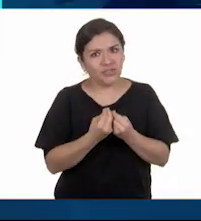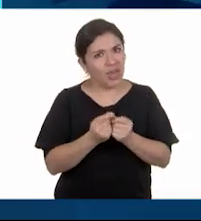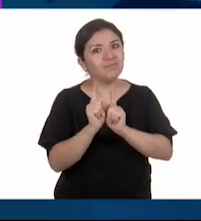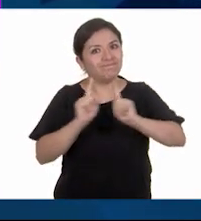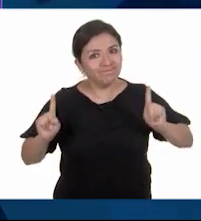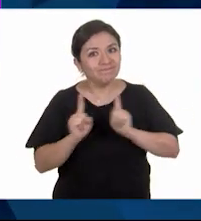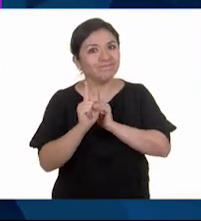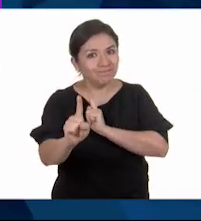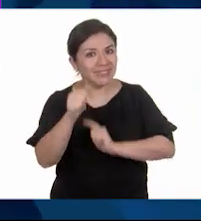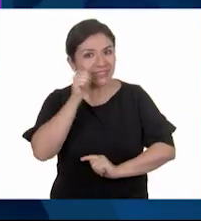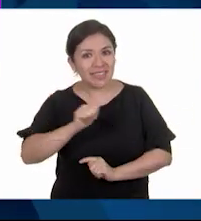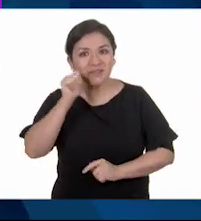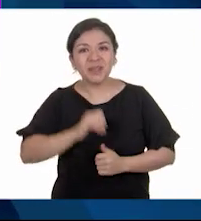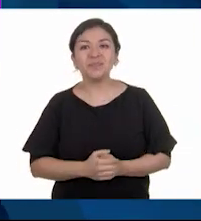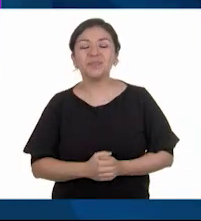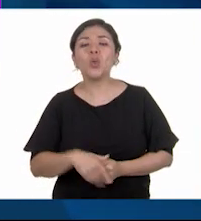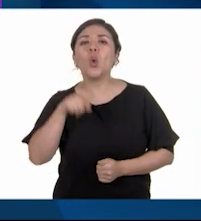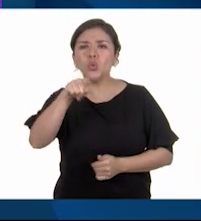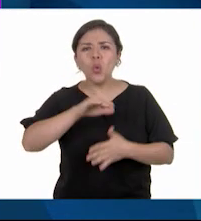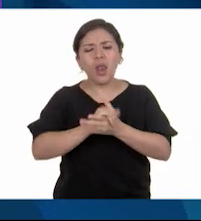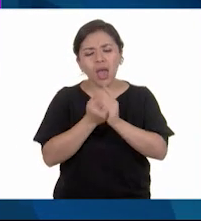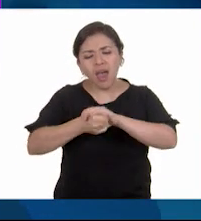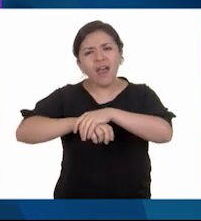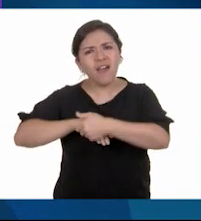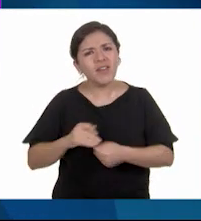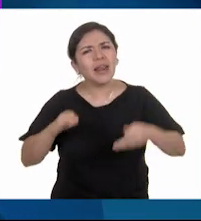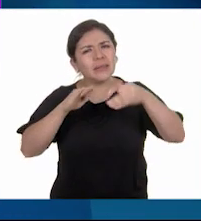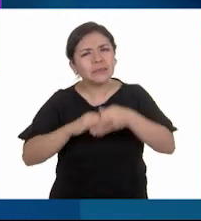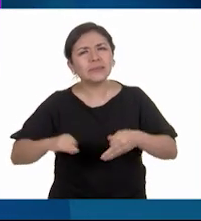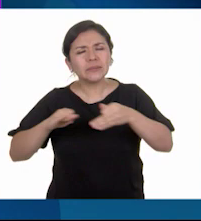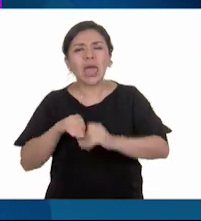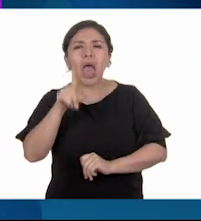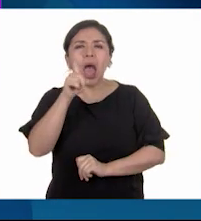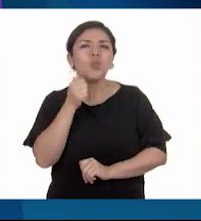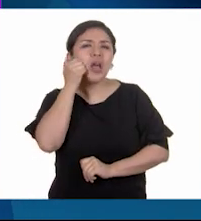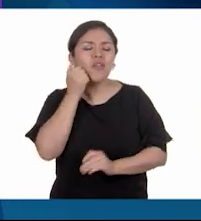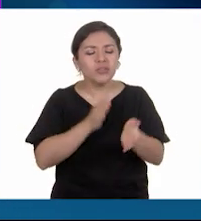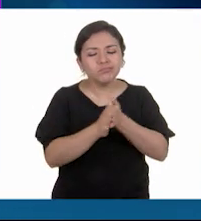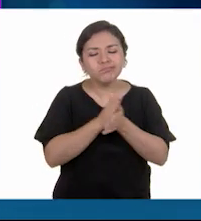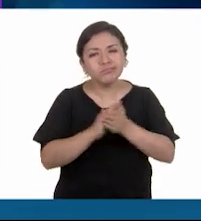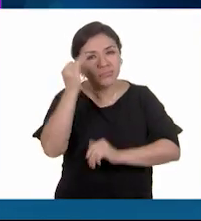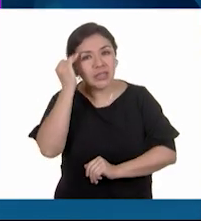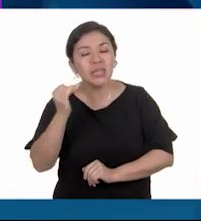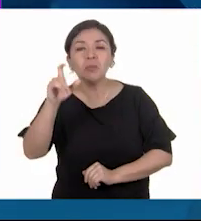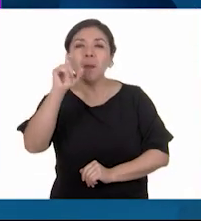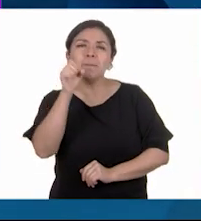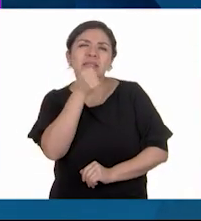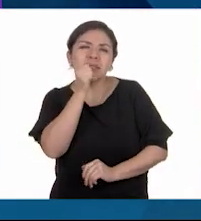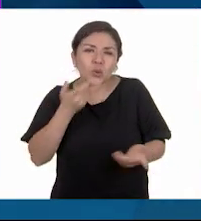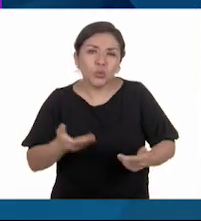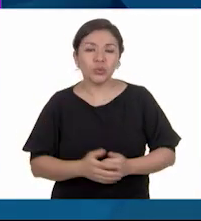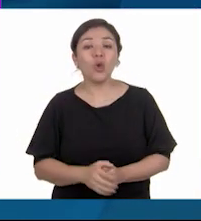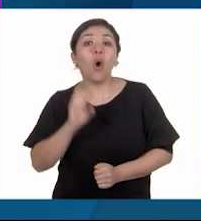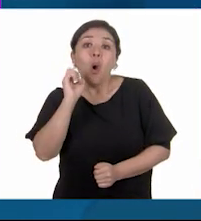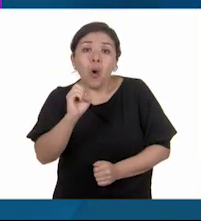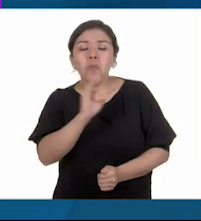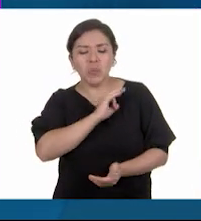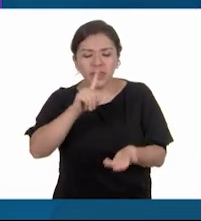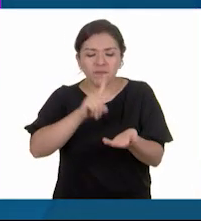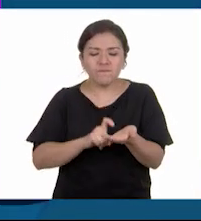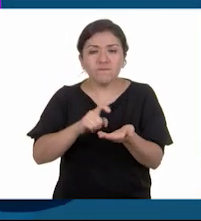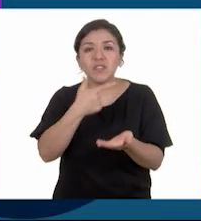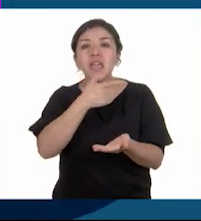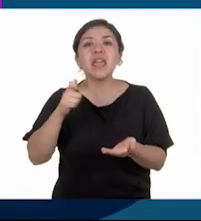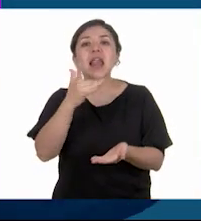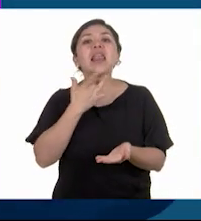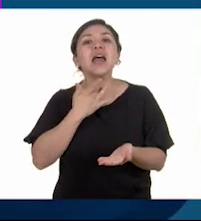distancia. Lávate las manos muy seguido con agua y jabón por lo menos durante 20 segundos. O aplica